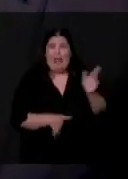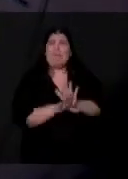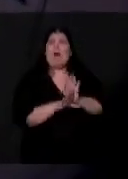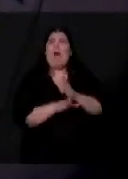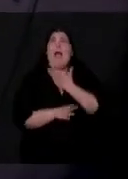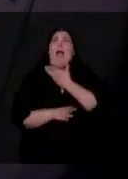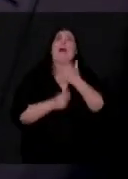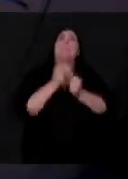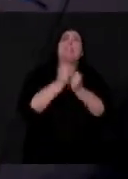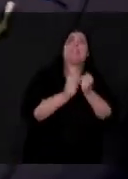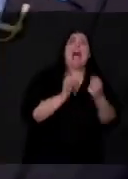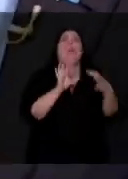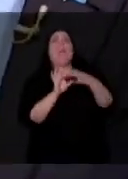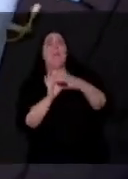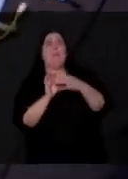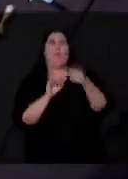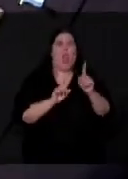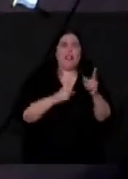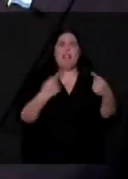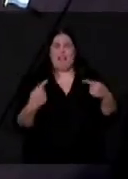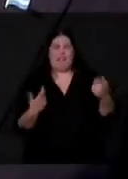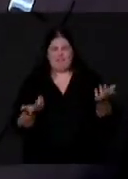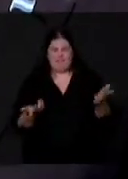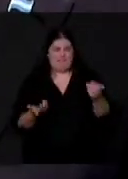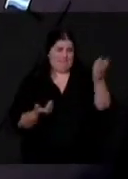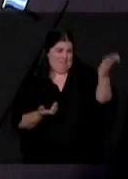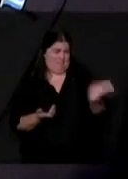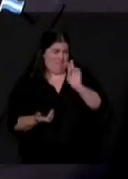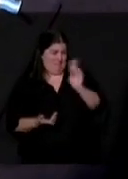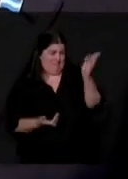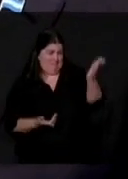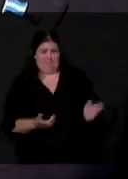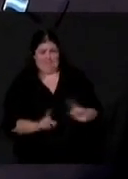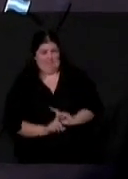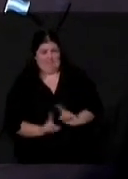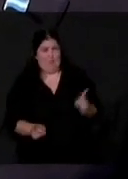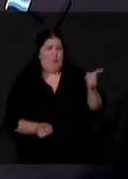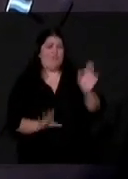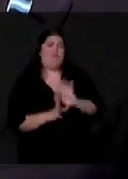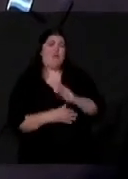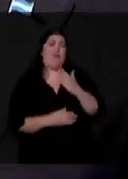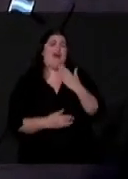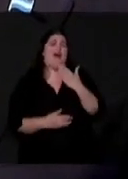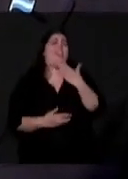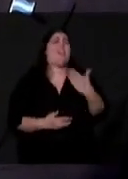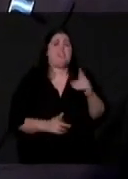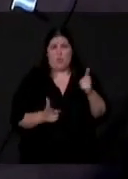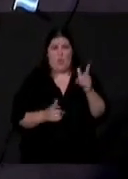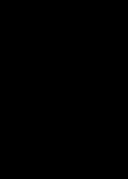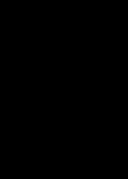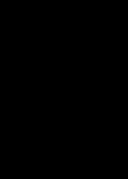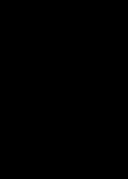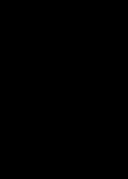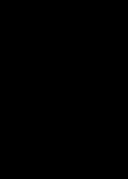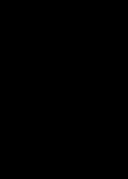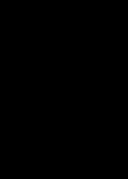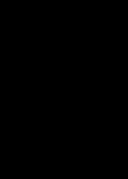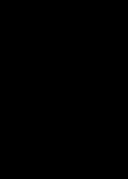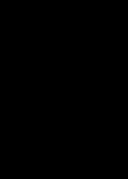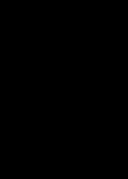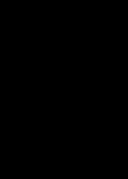empresarios Eso habla por lo menos mal de vos habla de que sos desagradecido unan que tanto te